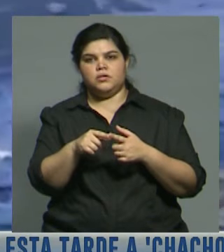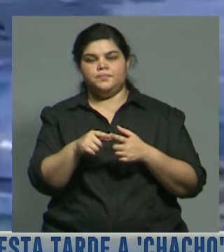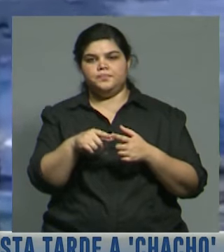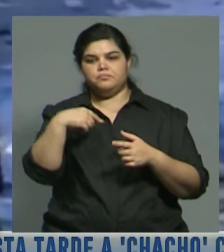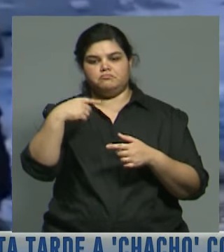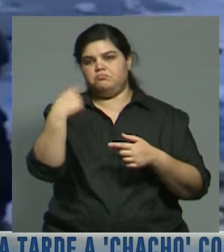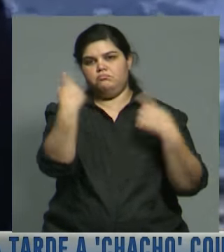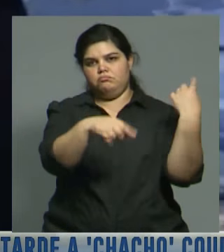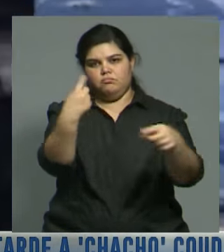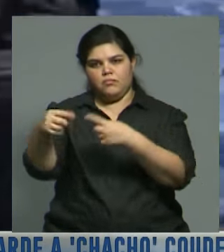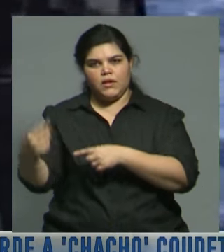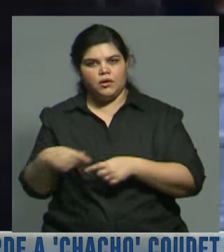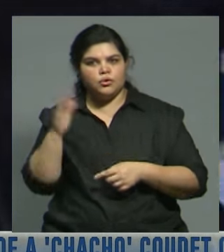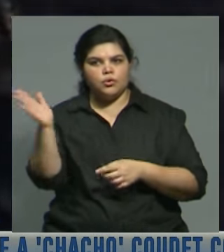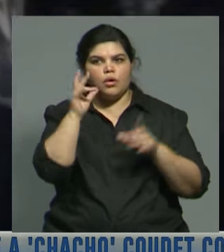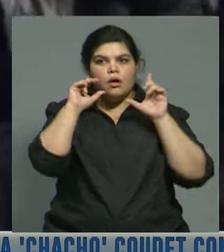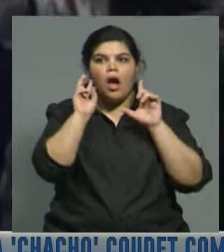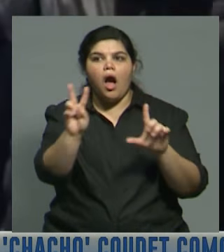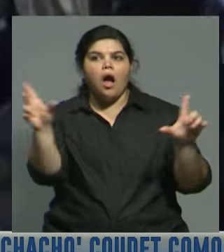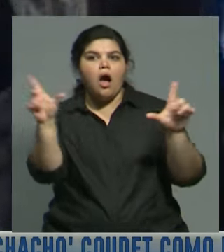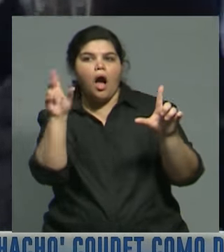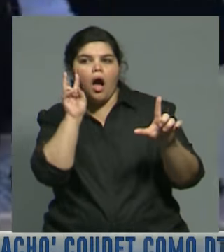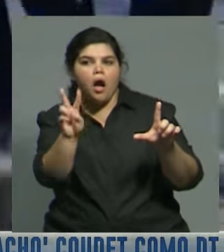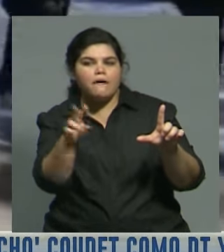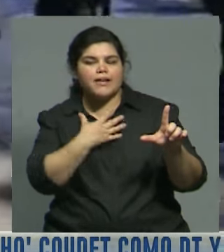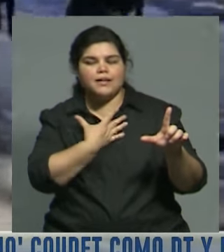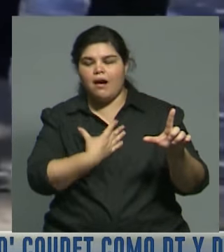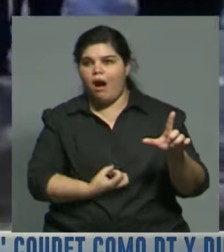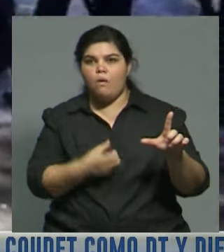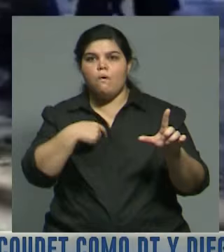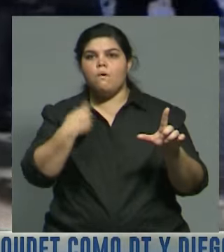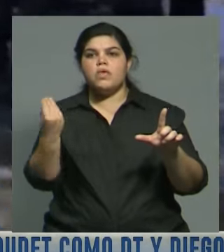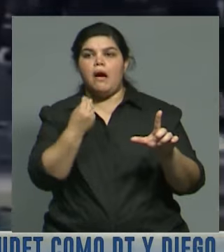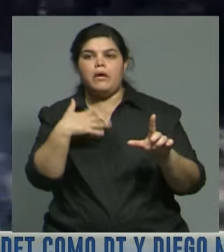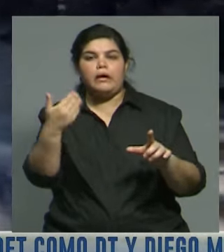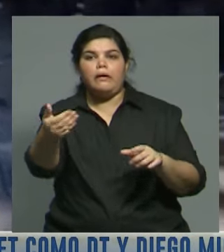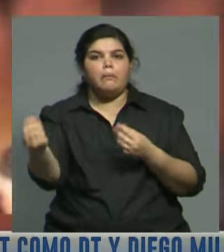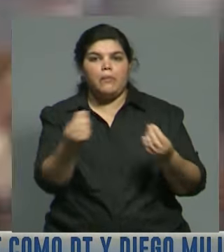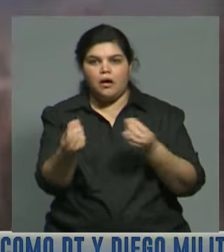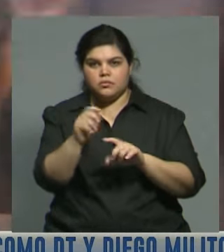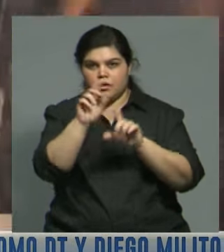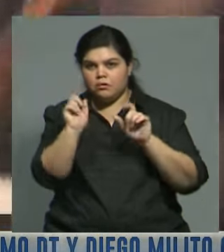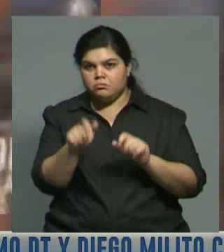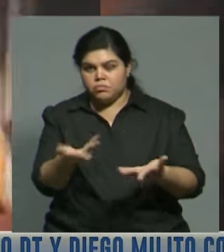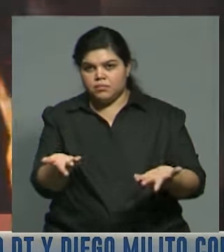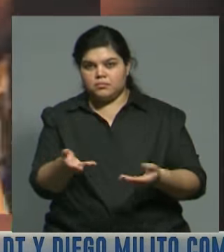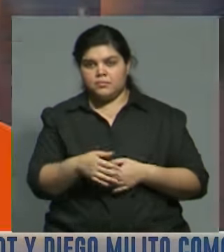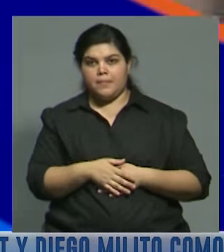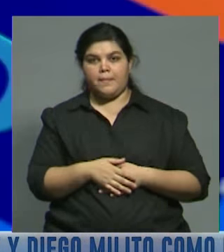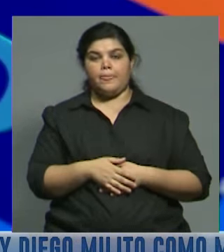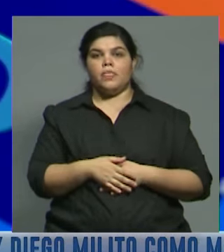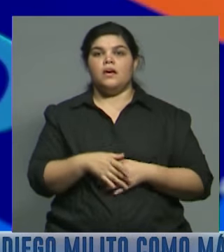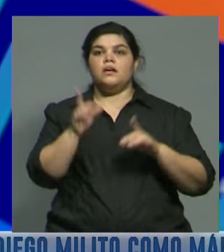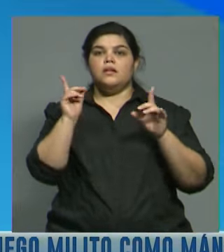que todos tengamos que estar al vilo del televisor esperando a ver con mucha angustia qué es lo que está pasando. Exacto. Sí, la verdad que sí. Y sobre todo cuando las